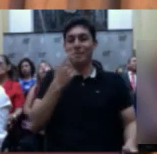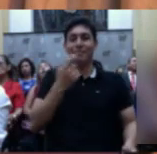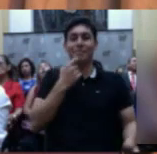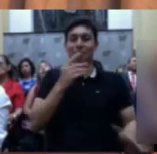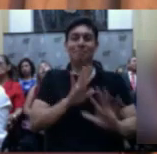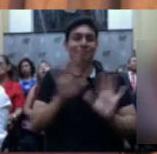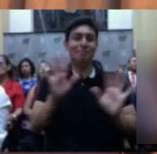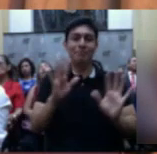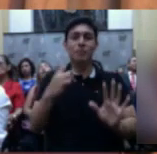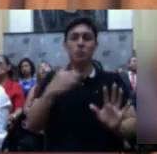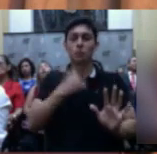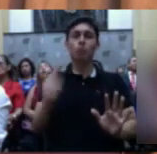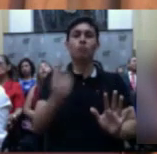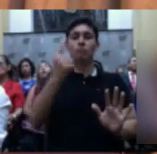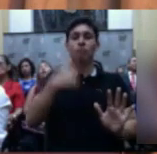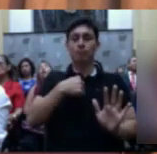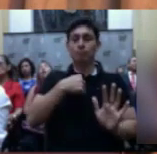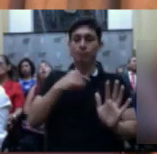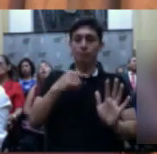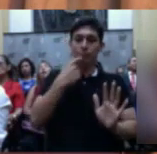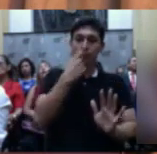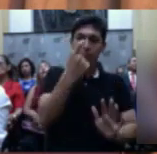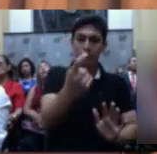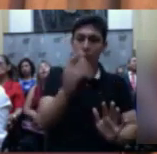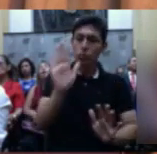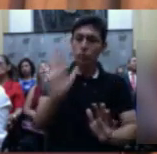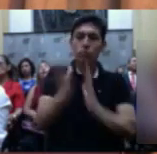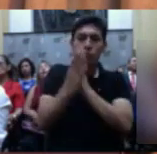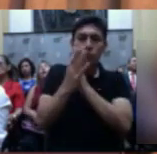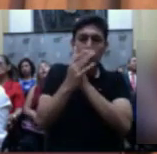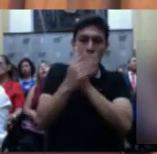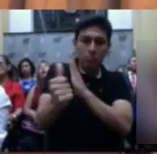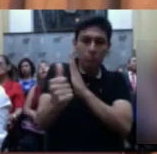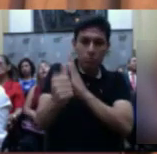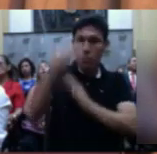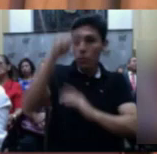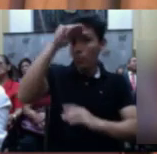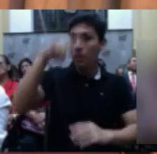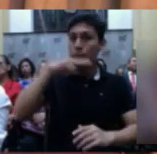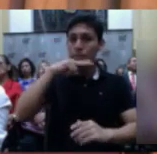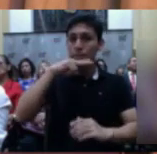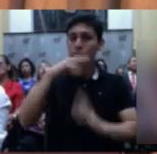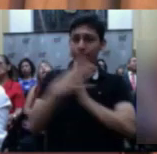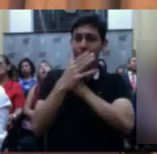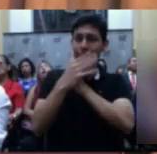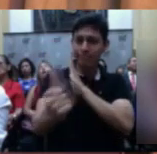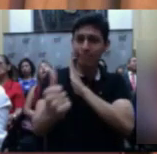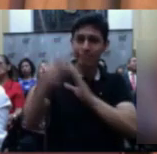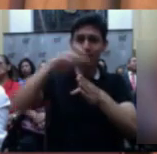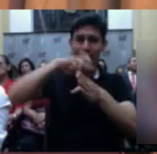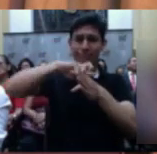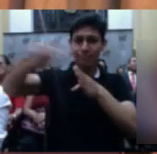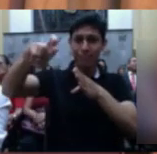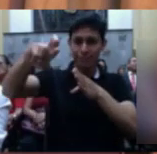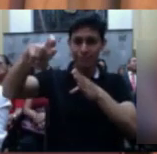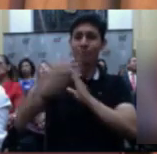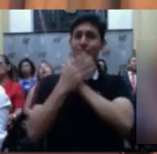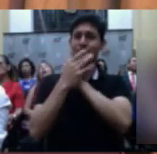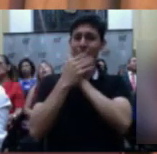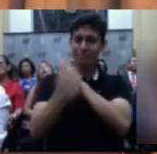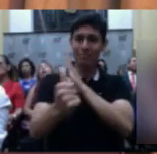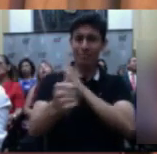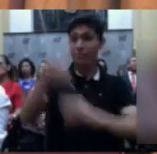solo quiero resaltar su gran calidad humana, su calidad profesional, su calidez de padre,